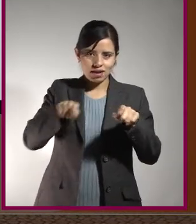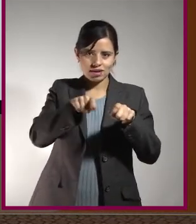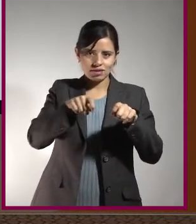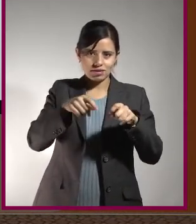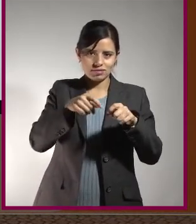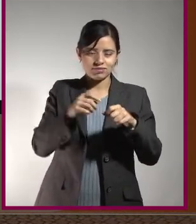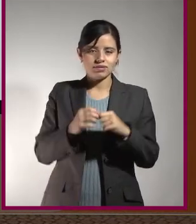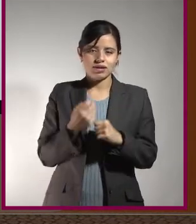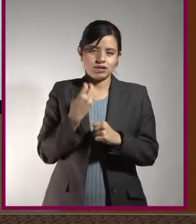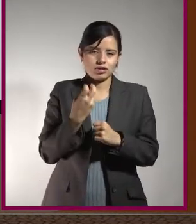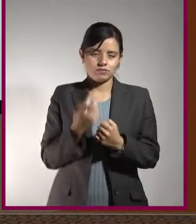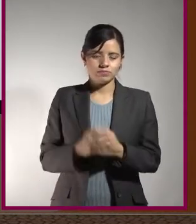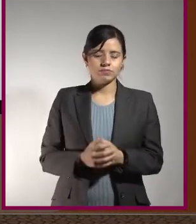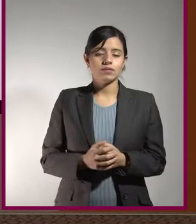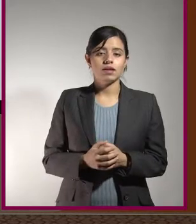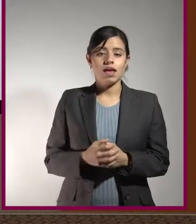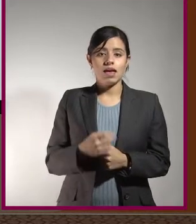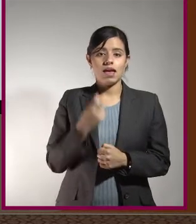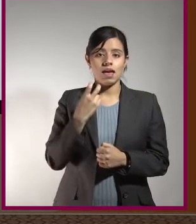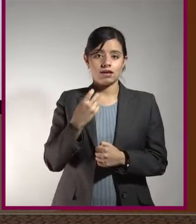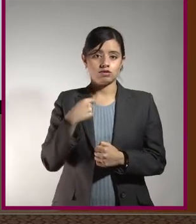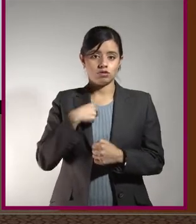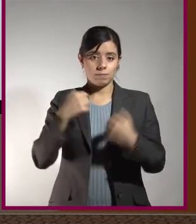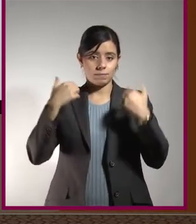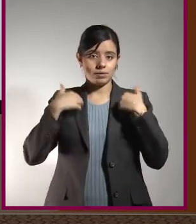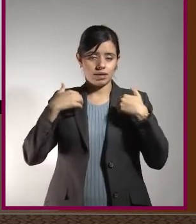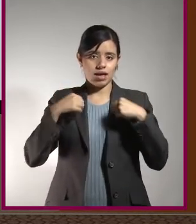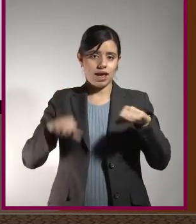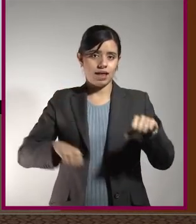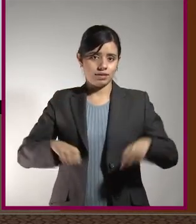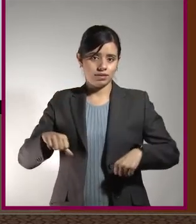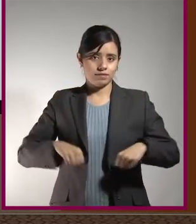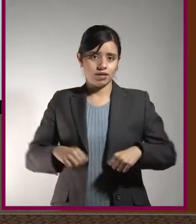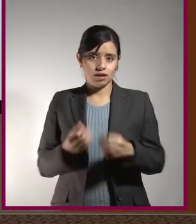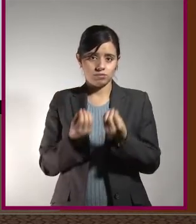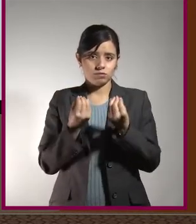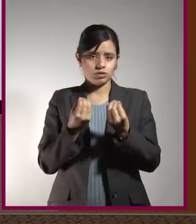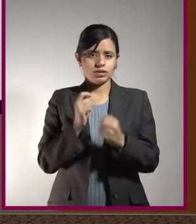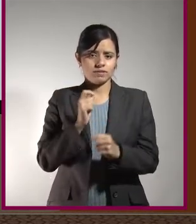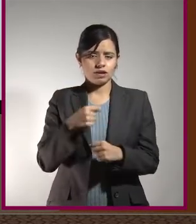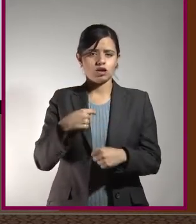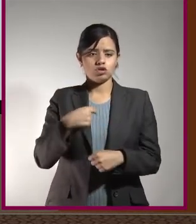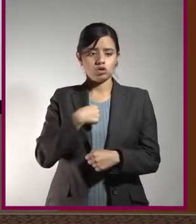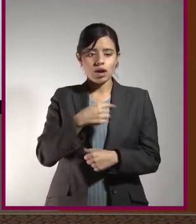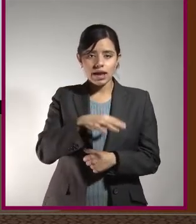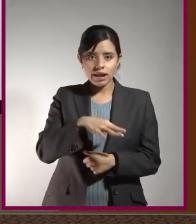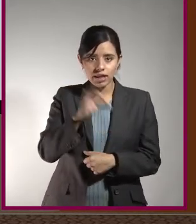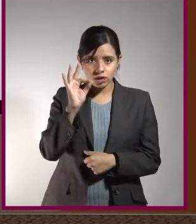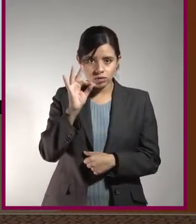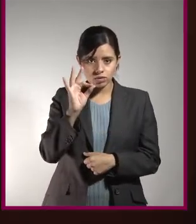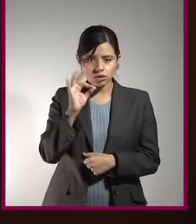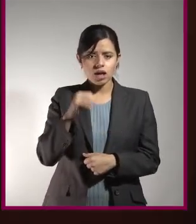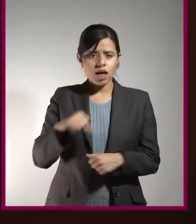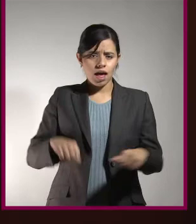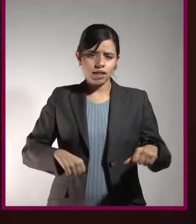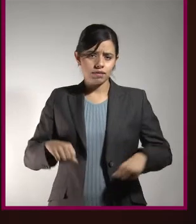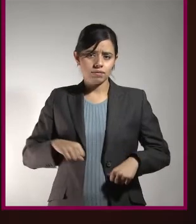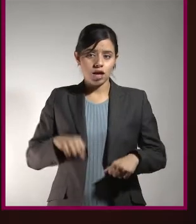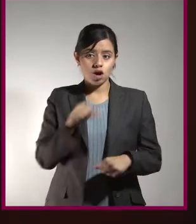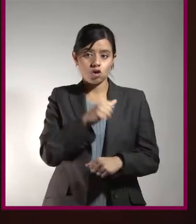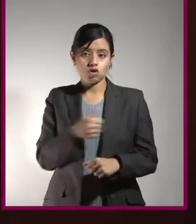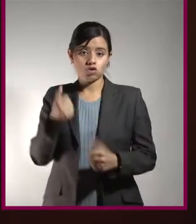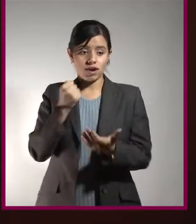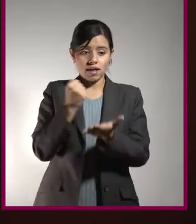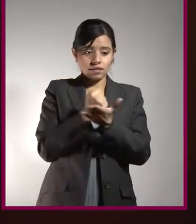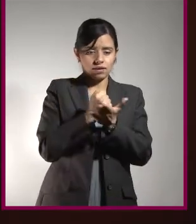así, ¿no? Entonces, esos son pasatiempos, implican mucha actividad, pero como ya es una actividad que yo elijo, sin presión